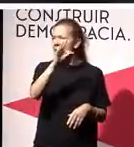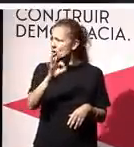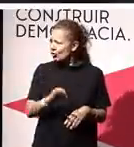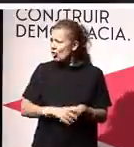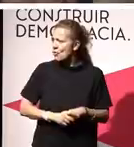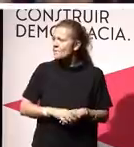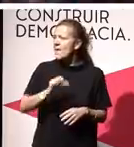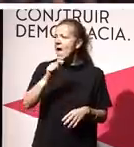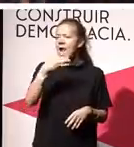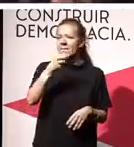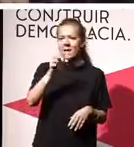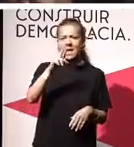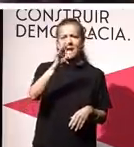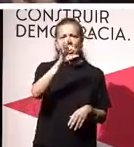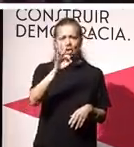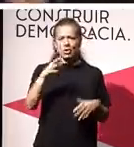Alberto.